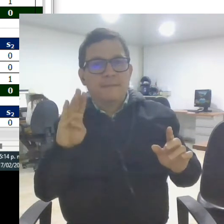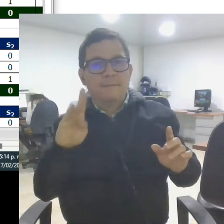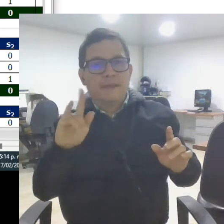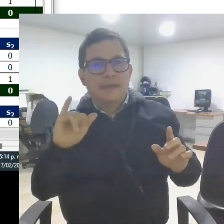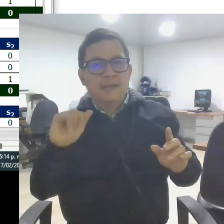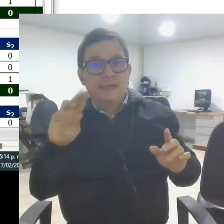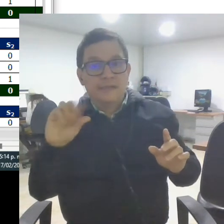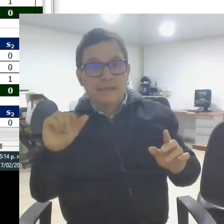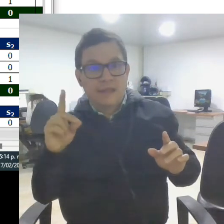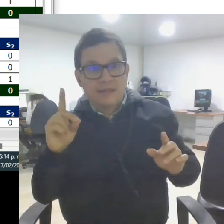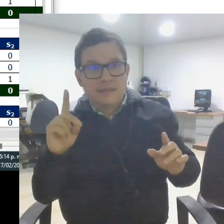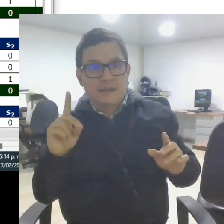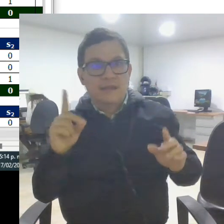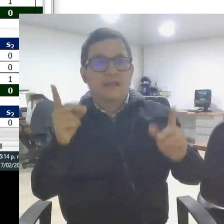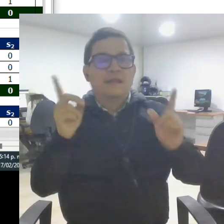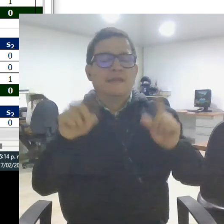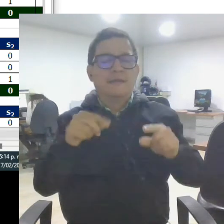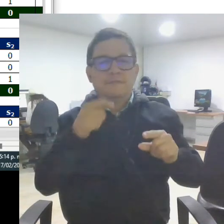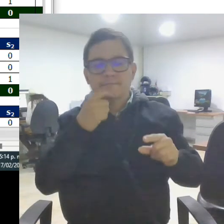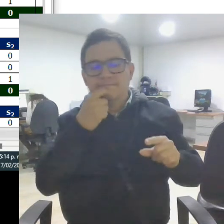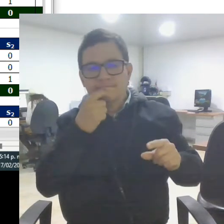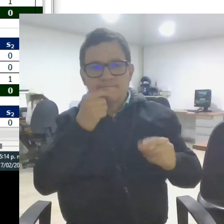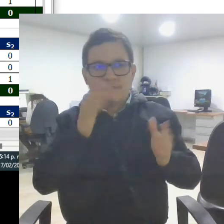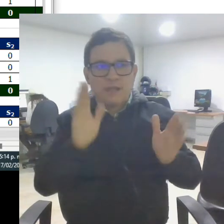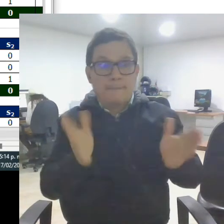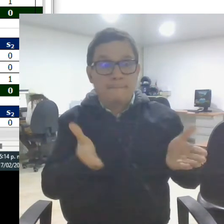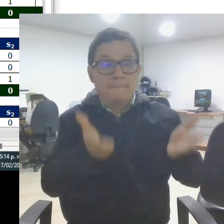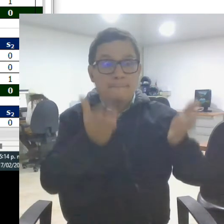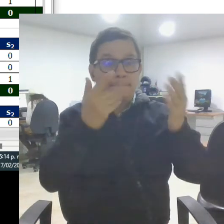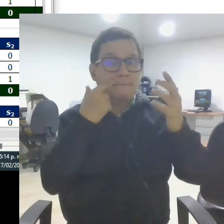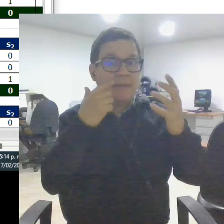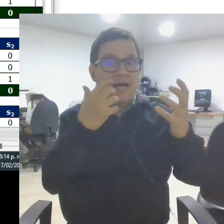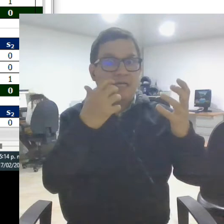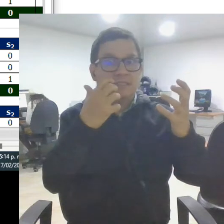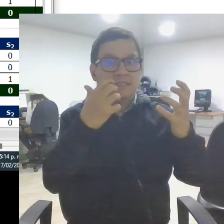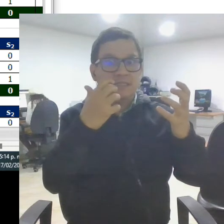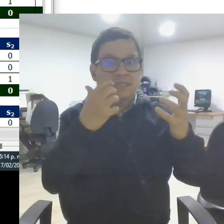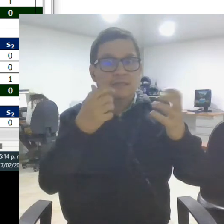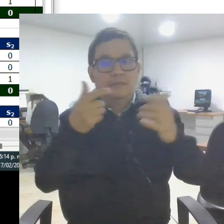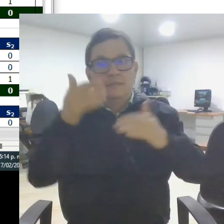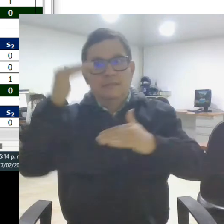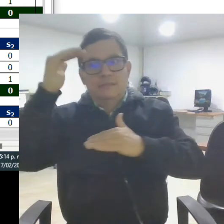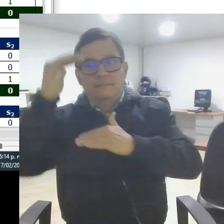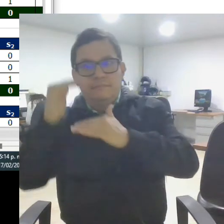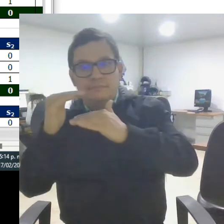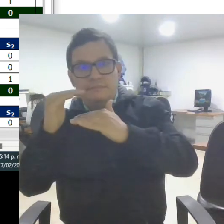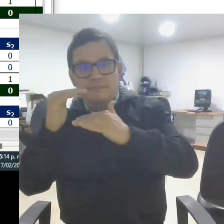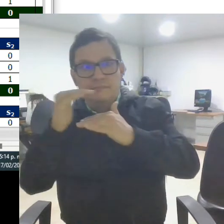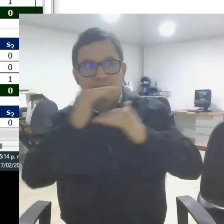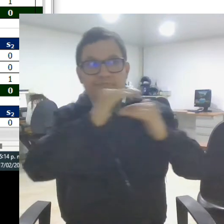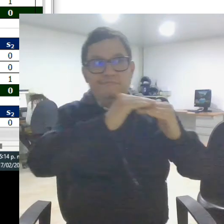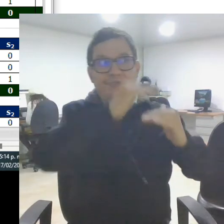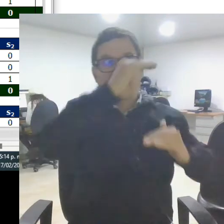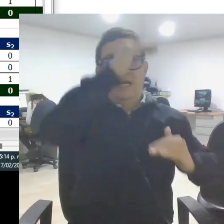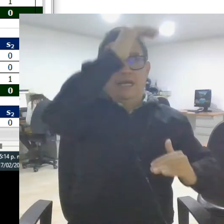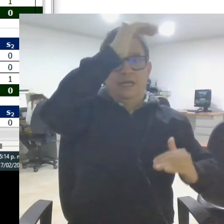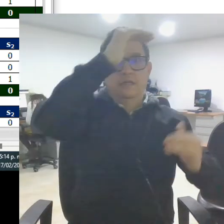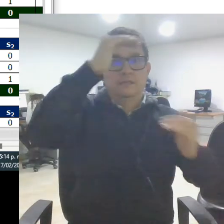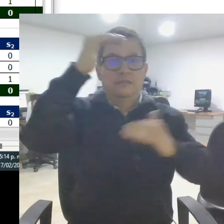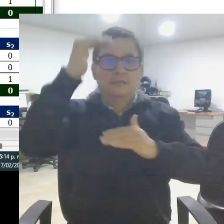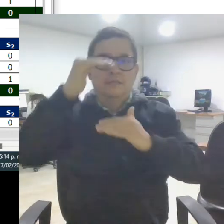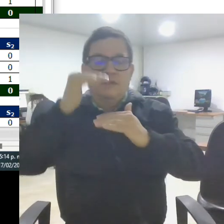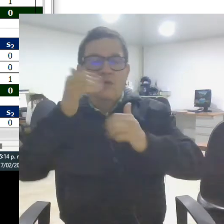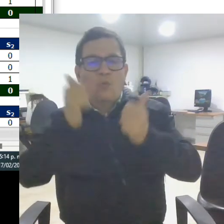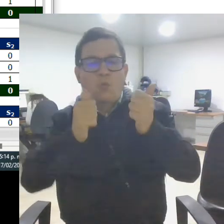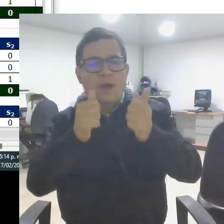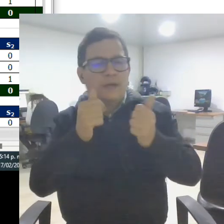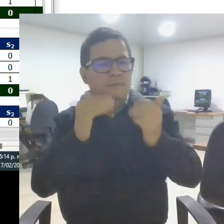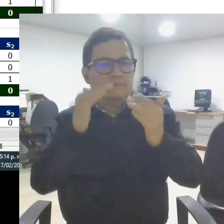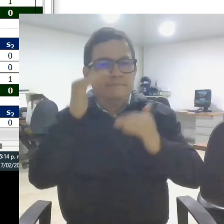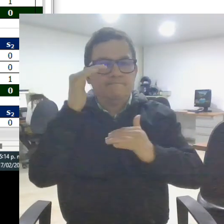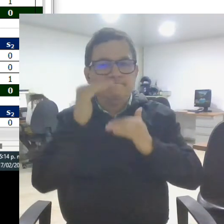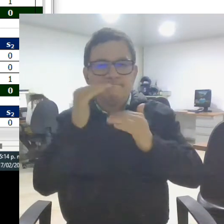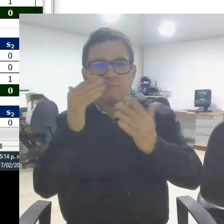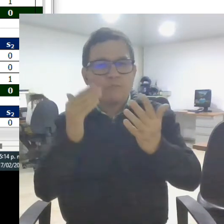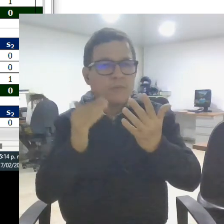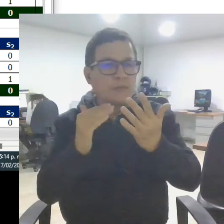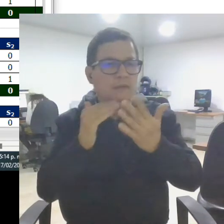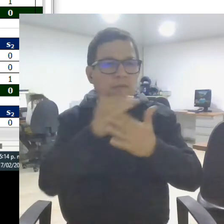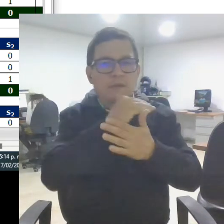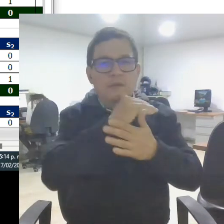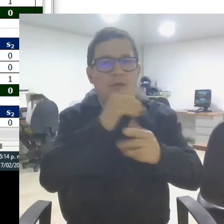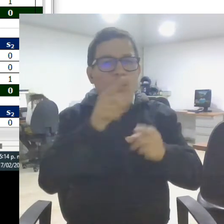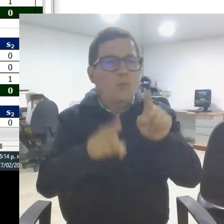de minimización, la variable saliente es la variable básica actual con la menor intersección, razón mínima con